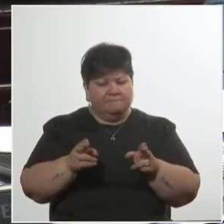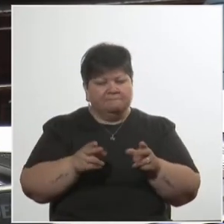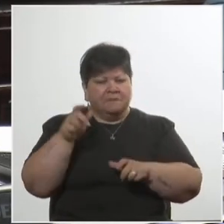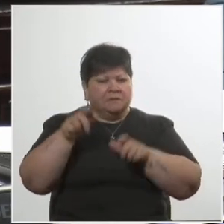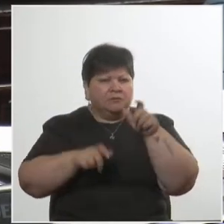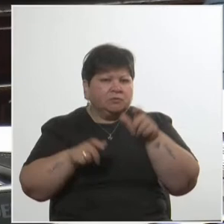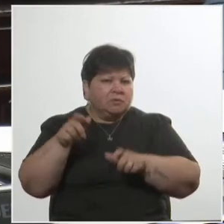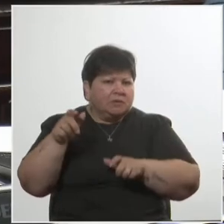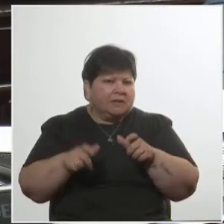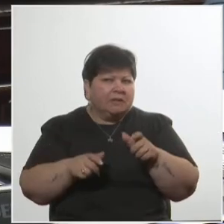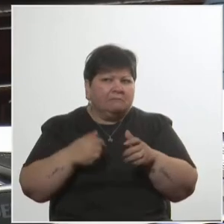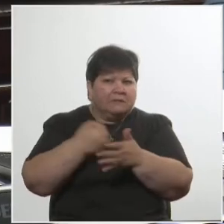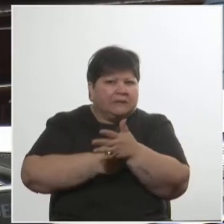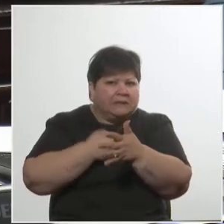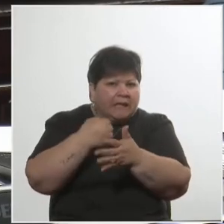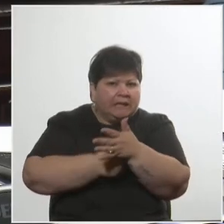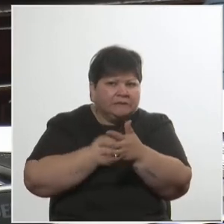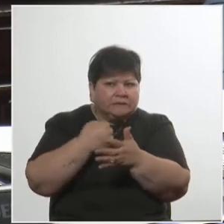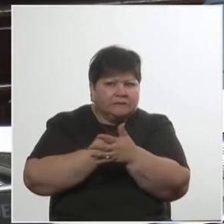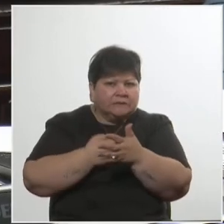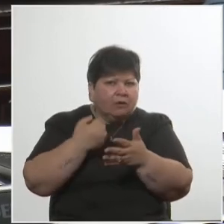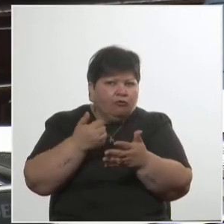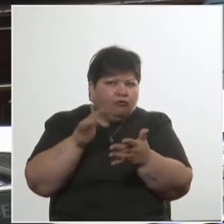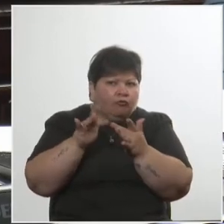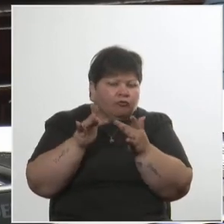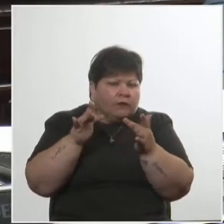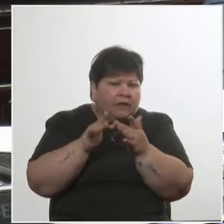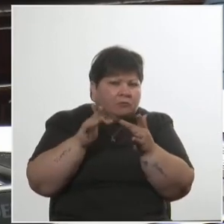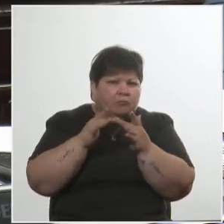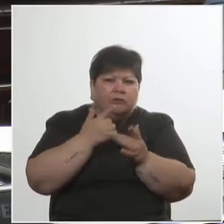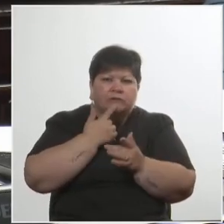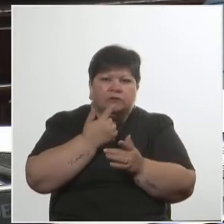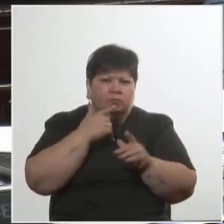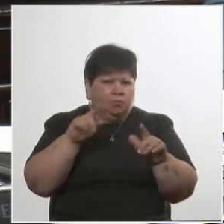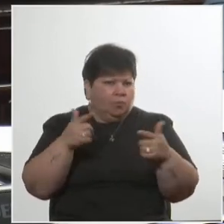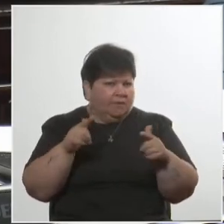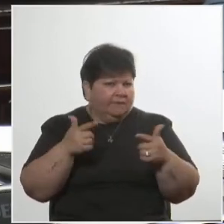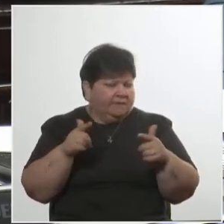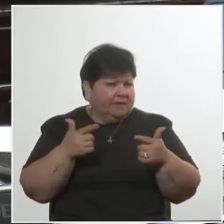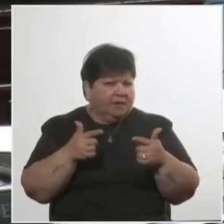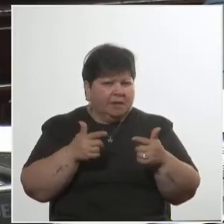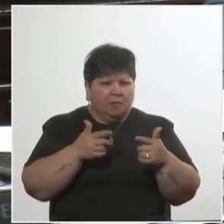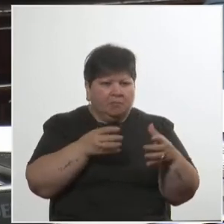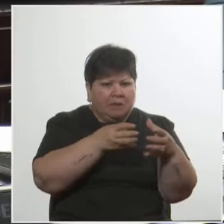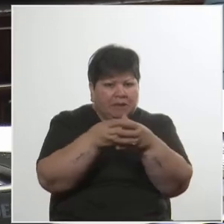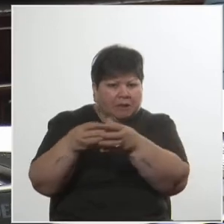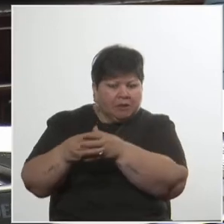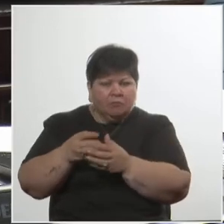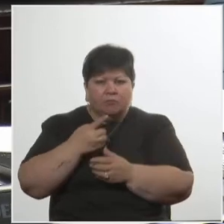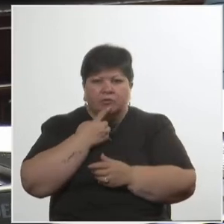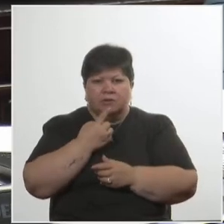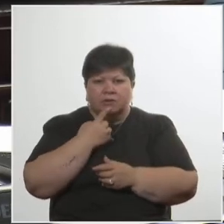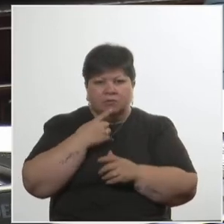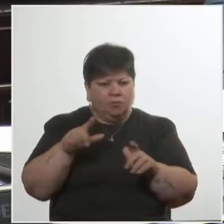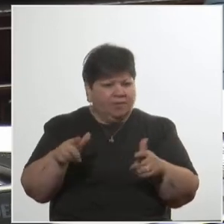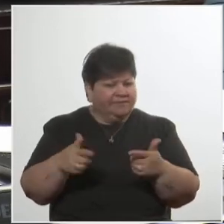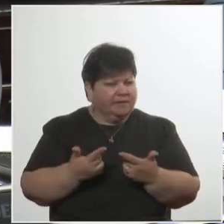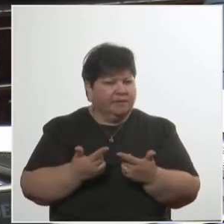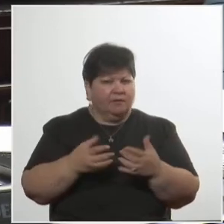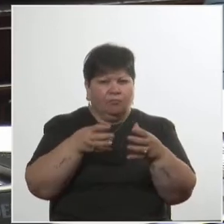no tenían ninguna militancia política no estaban alineados en ninguna corriente política en ningún